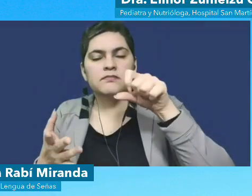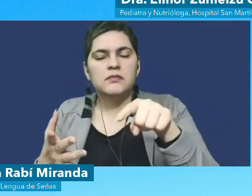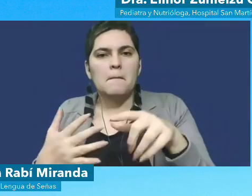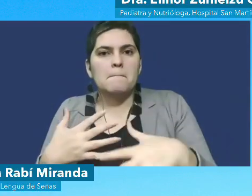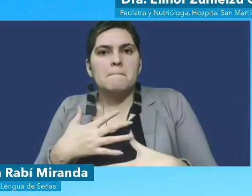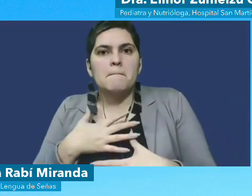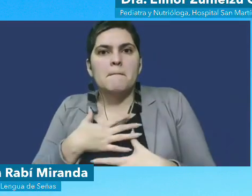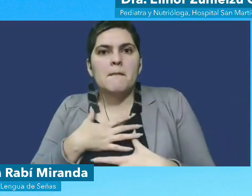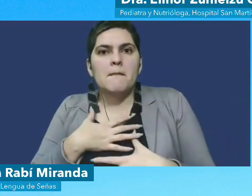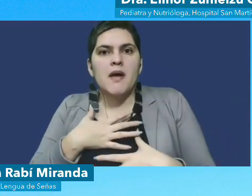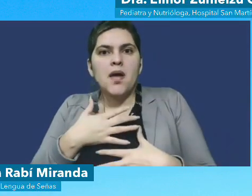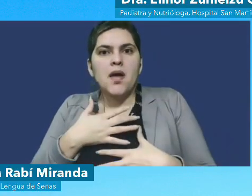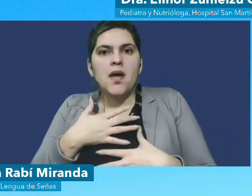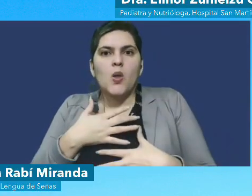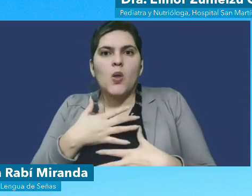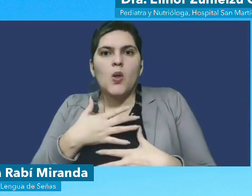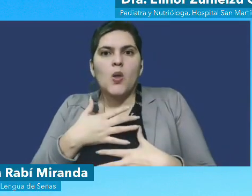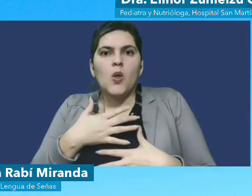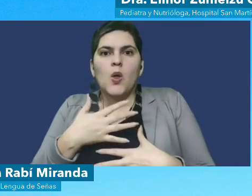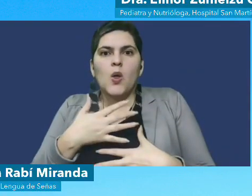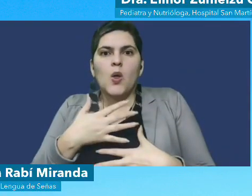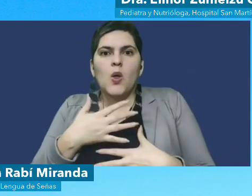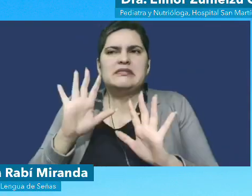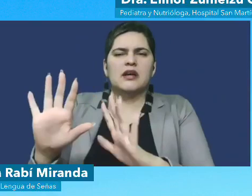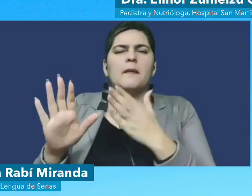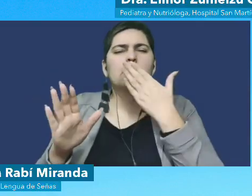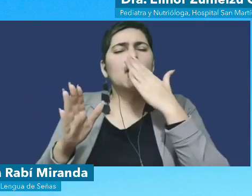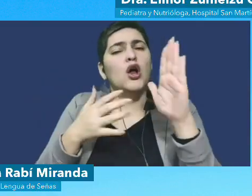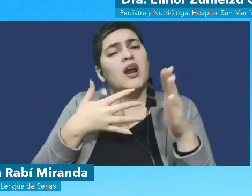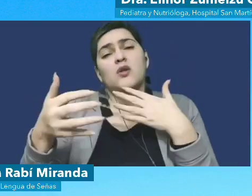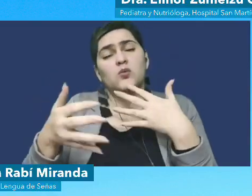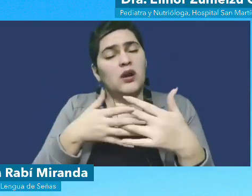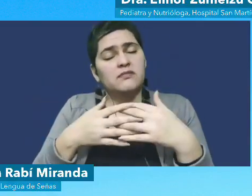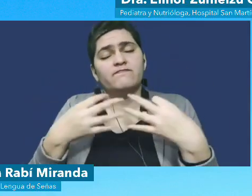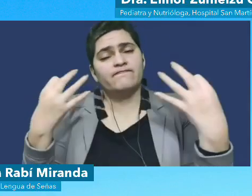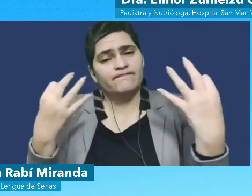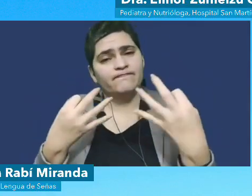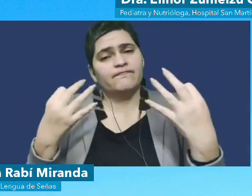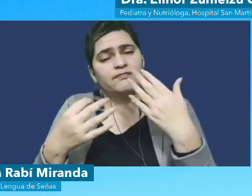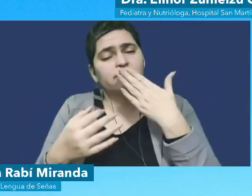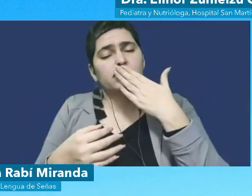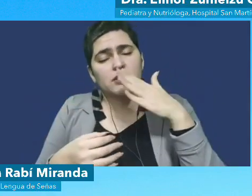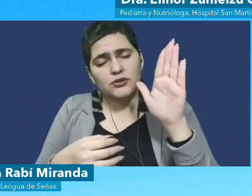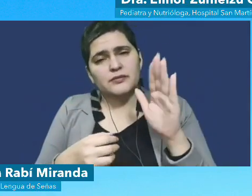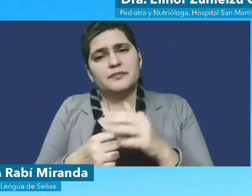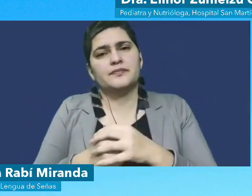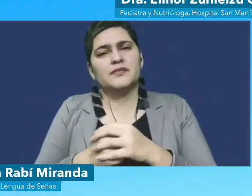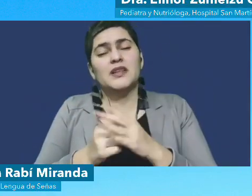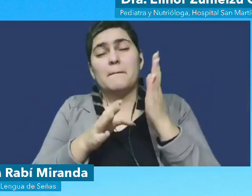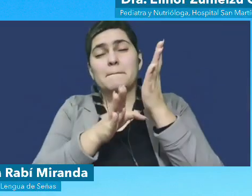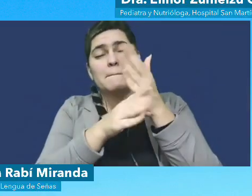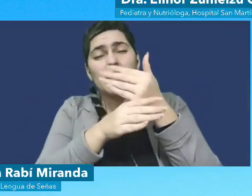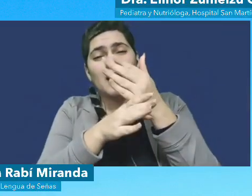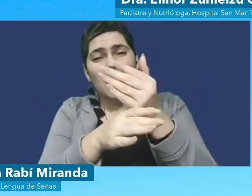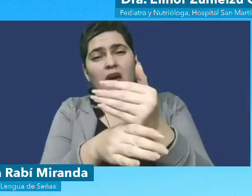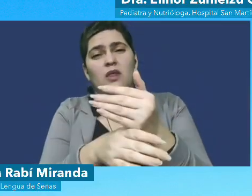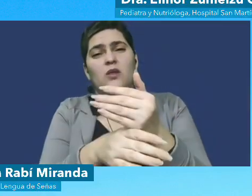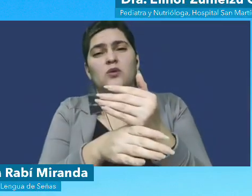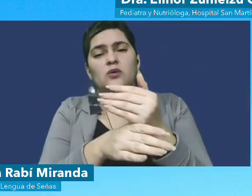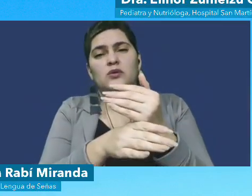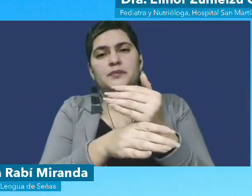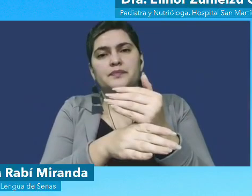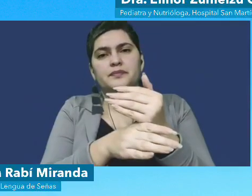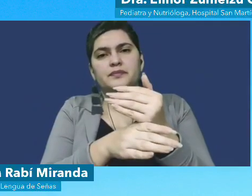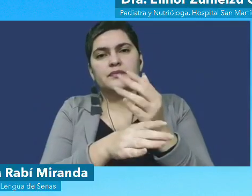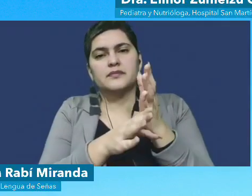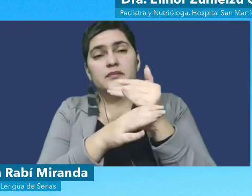comer, pero siempre lo natural es mejor. Entonces, el pescado de la latitud que nos llega a